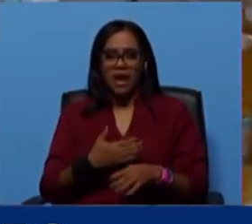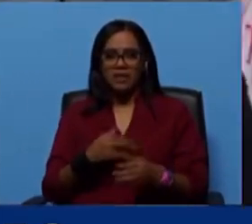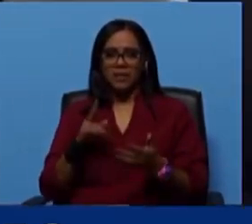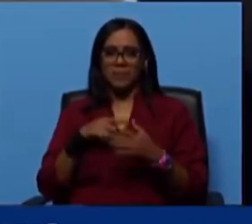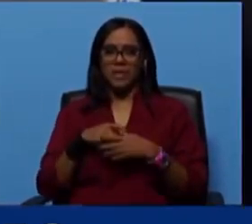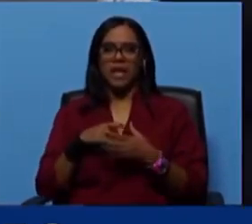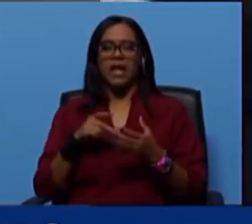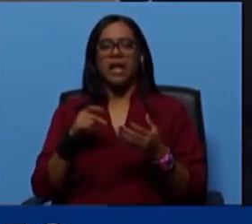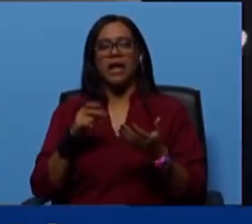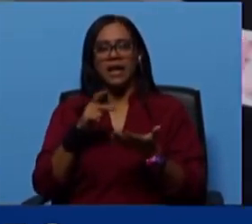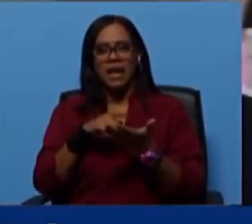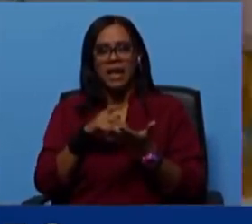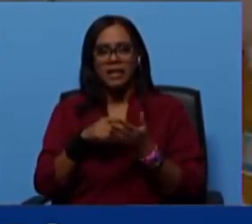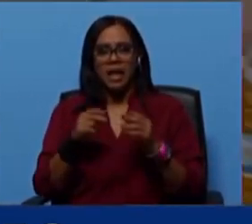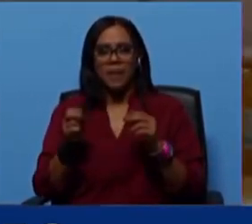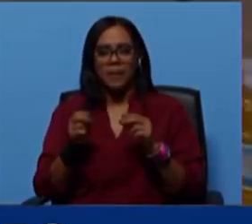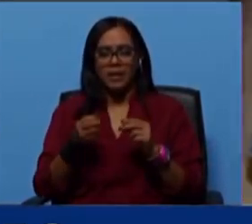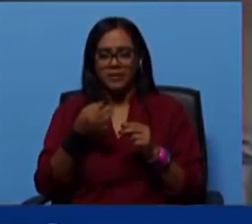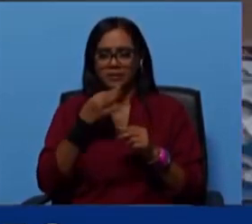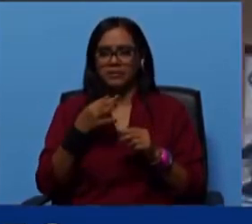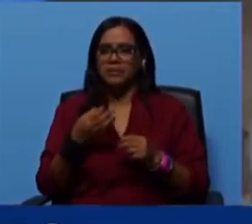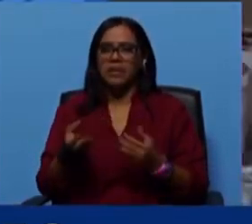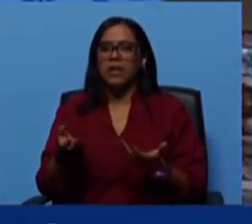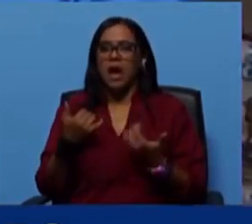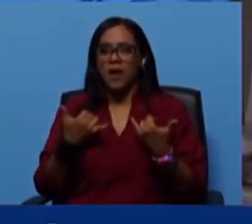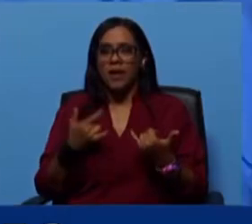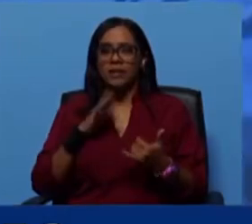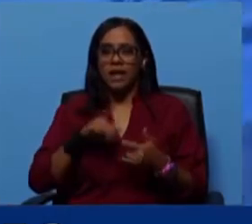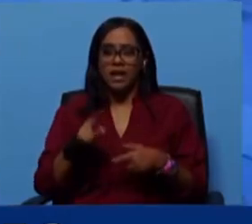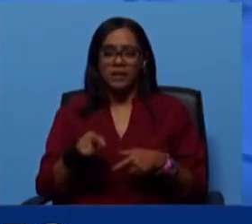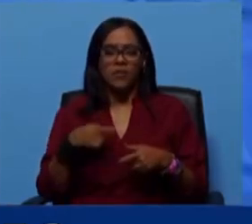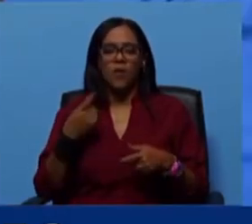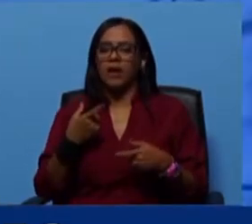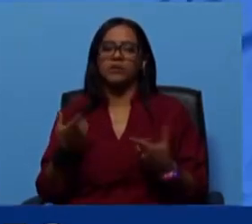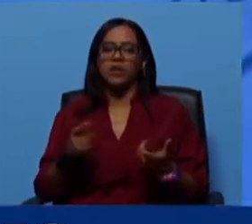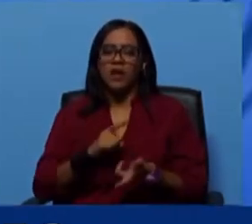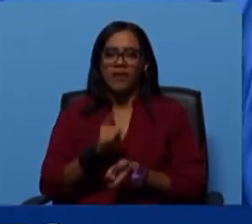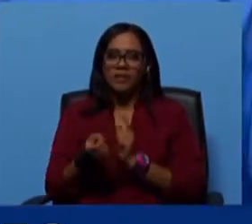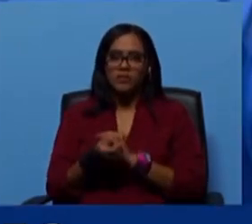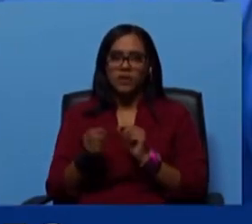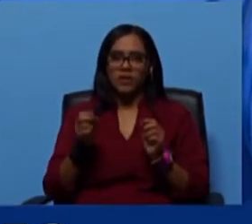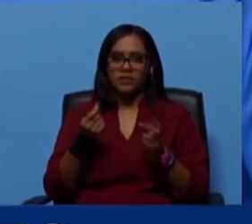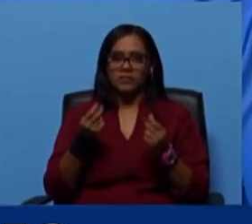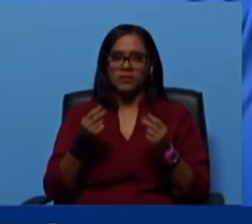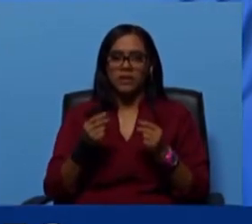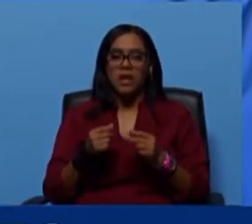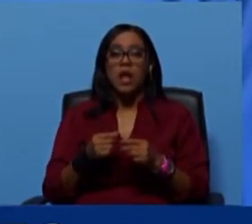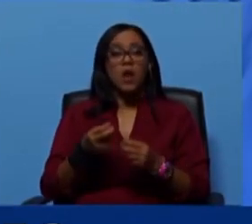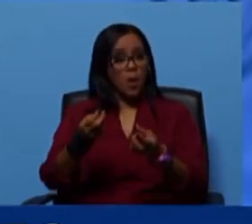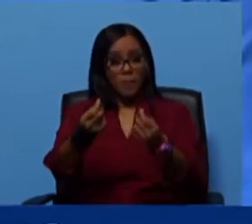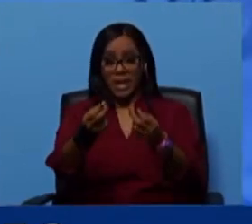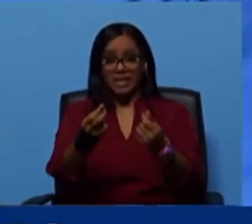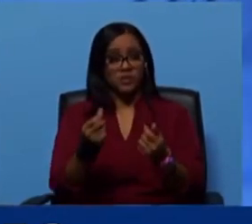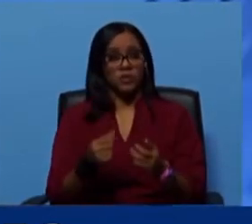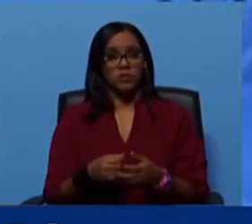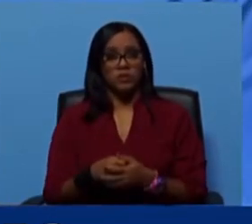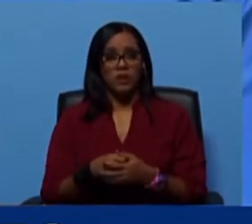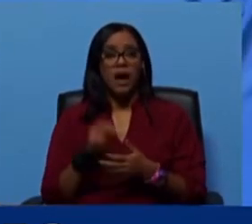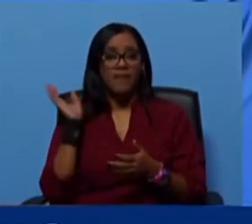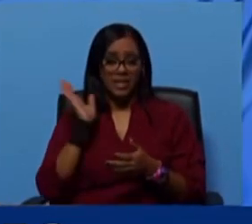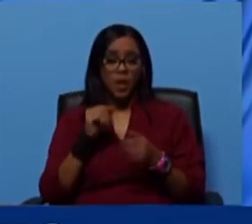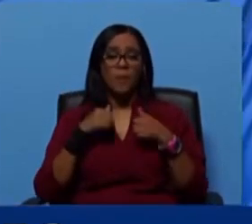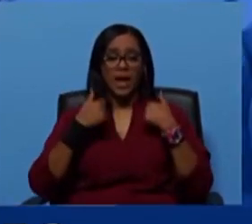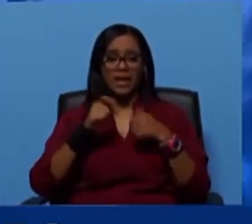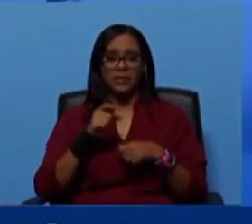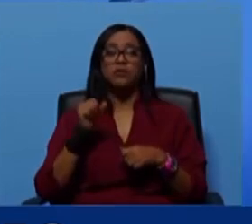en este tema de las bodegas populares con el Ministerio de Comercio y ahora que estás ¿cuál ha sido la variación en las ventas? Los precios. ¿Pero ha venido más gente?